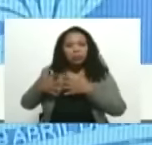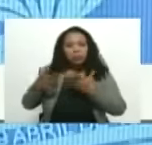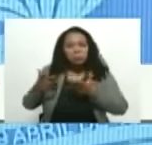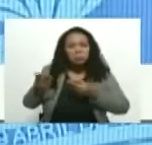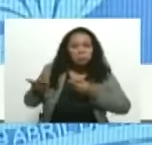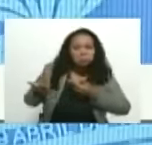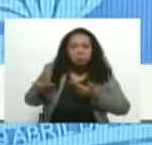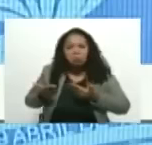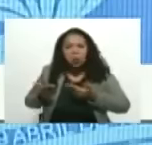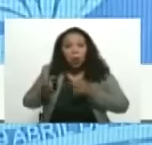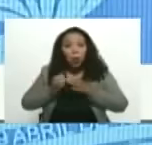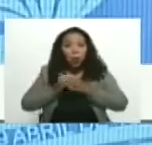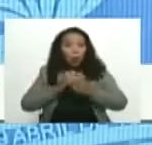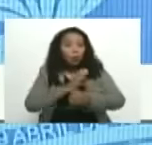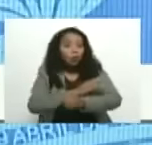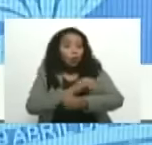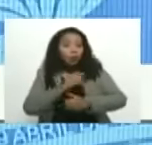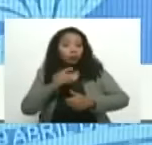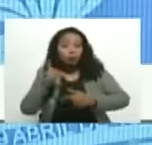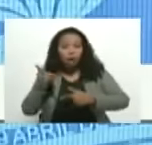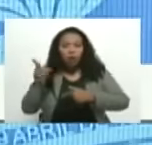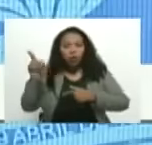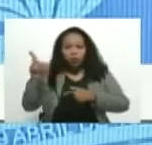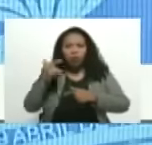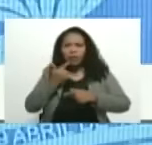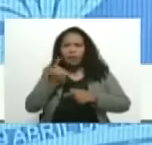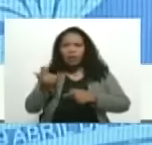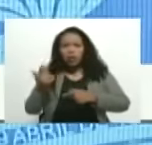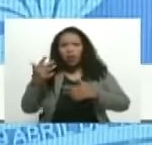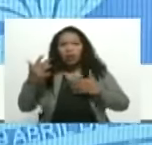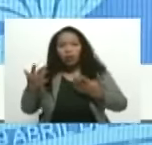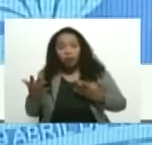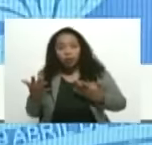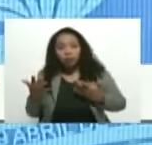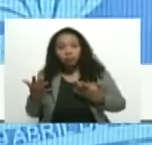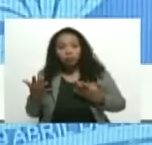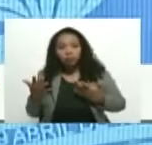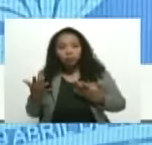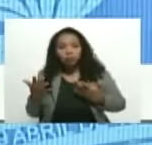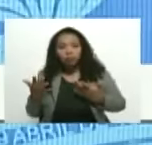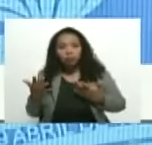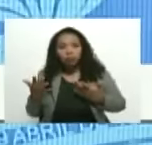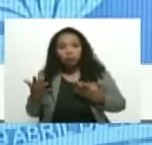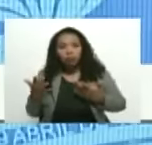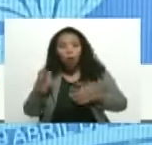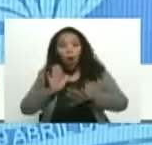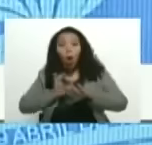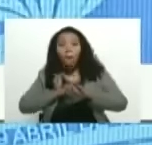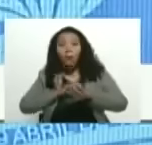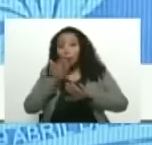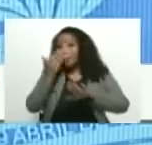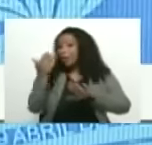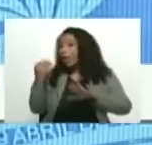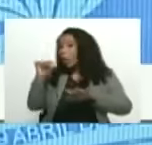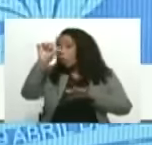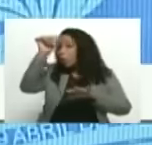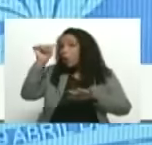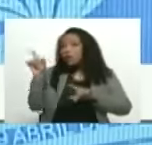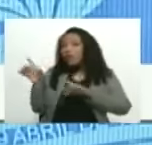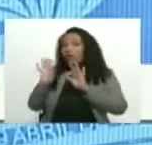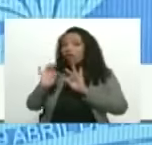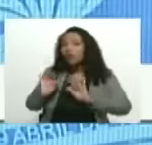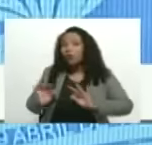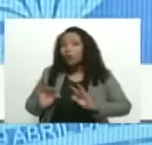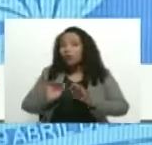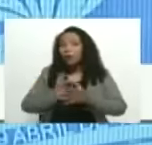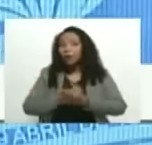la delegación opositora. Es decir, usted está señalando que lo que ocurrió el domingo era también una forma para que Estados